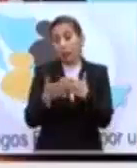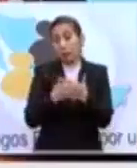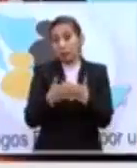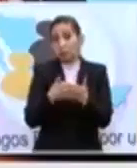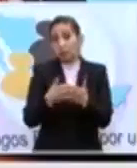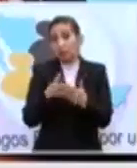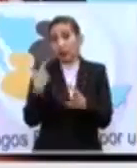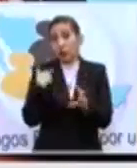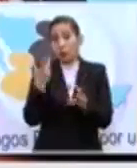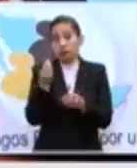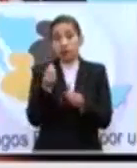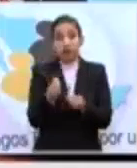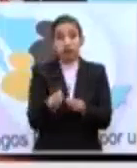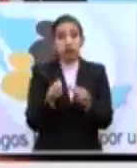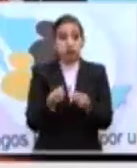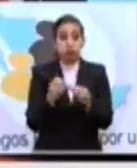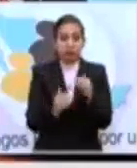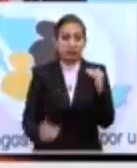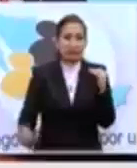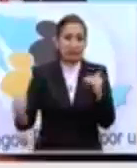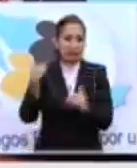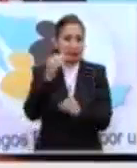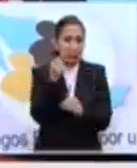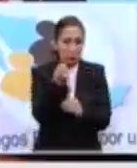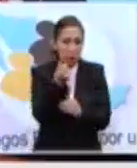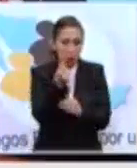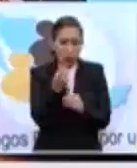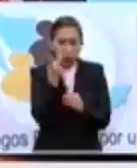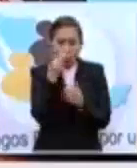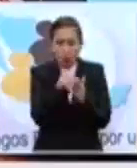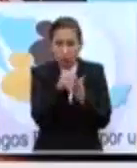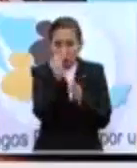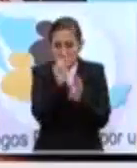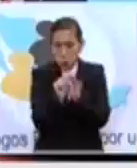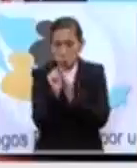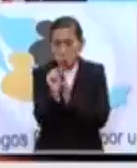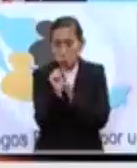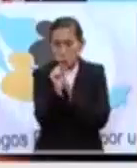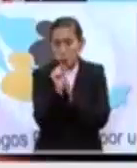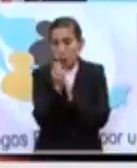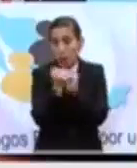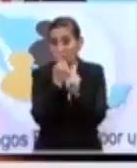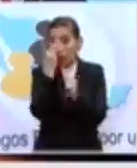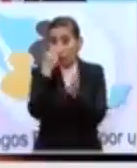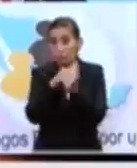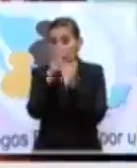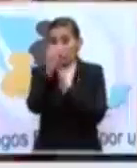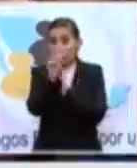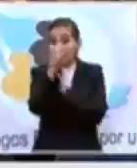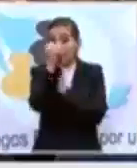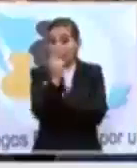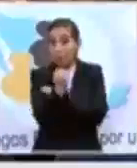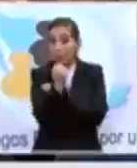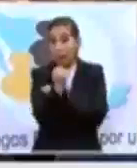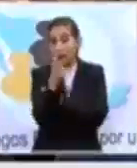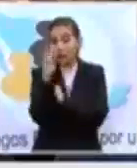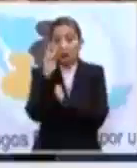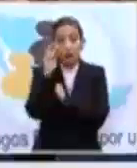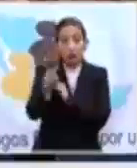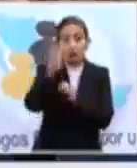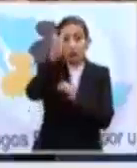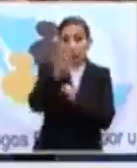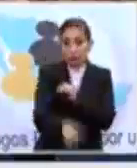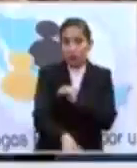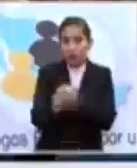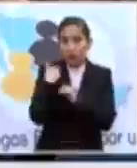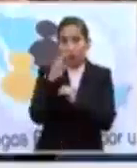siendo una cantidad superior muy poquita a los 1,000 pesos a partir del año 2029, con lo que estamos viendo